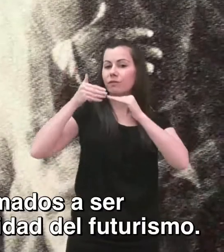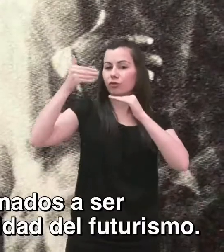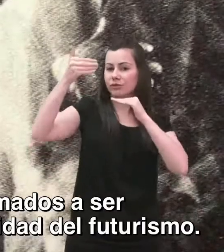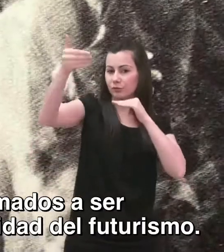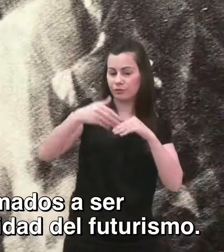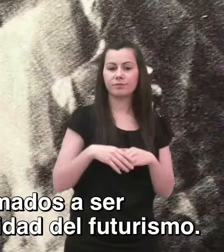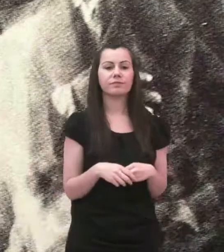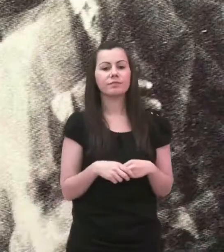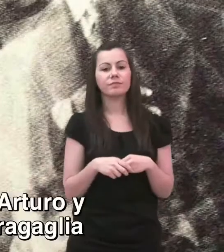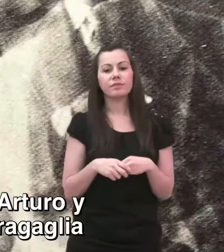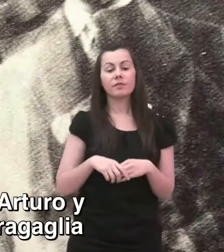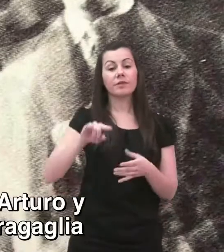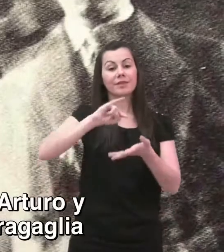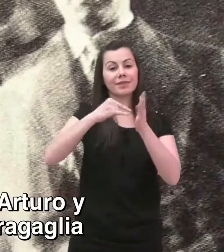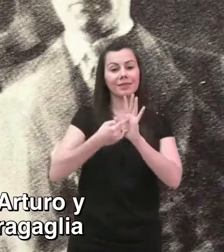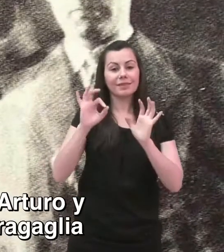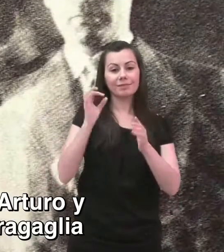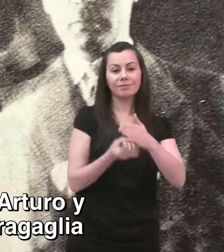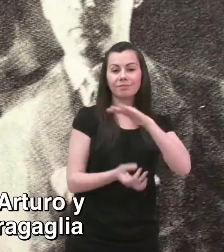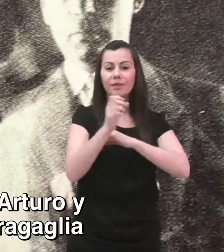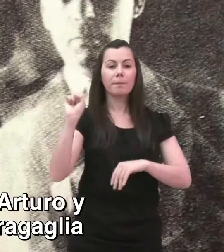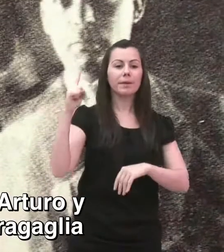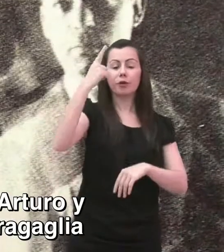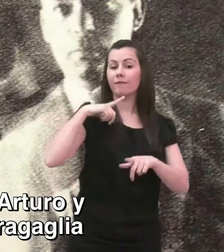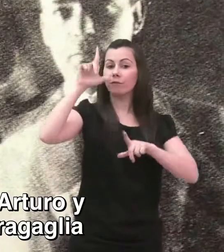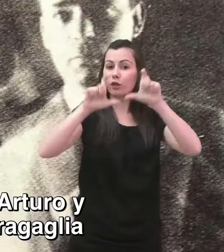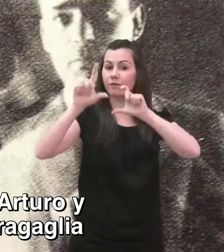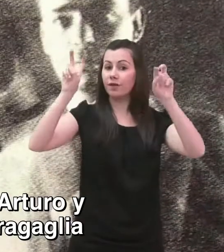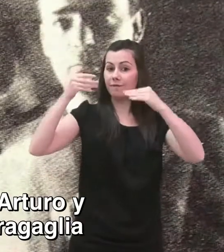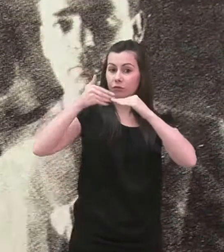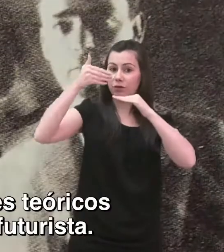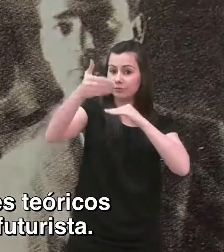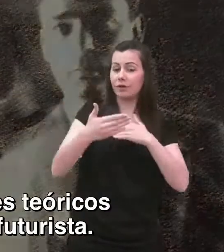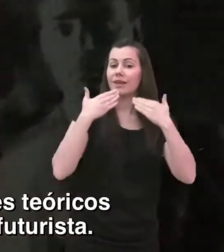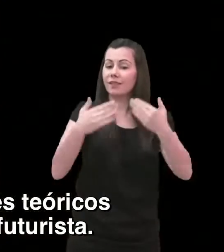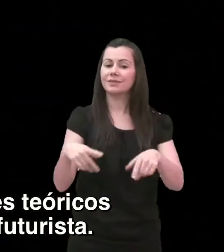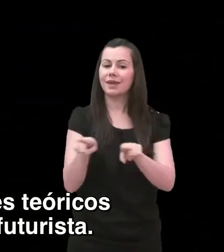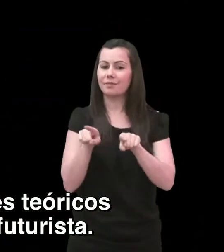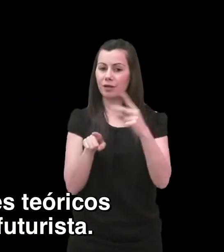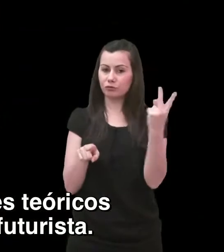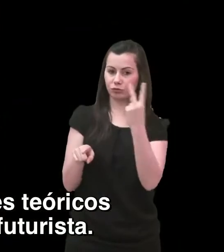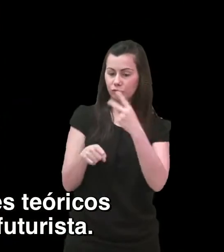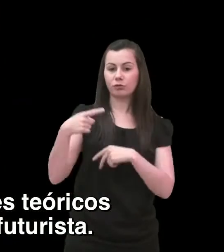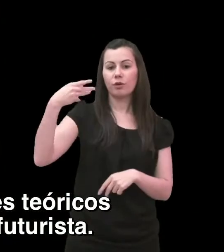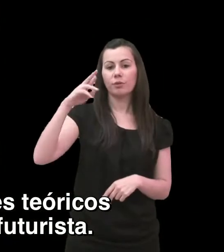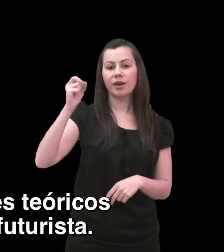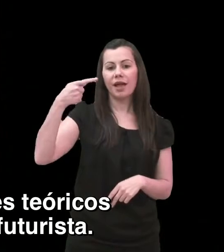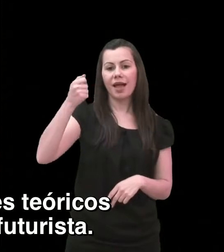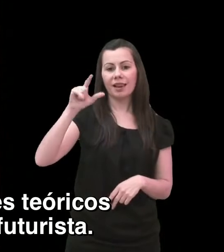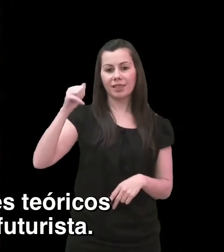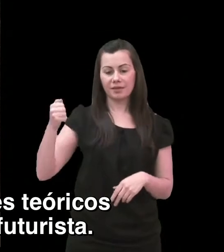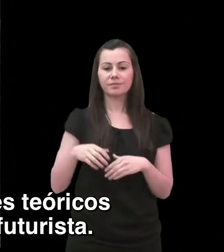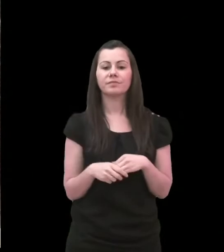de identidad del futurismo. Los hermanos Arturo y Antón Giulio Bragaglia son los principales teóricos de la